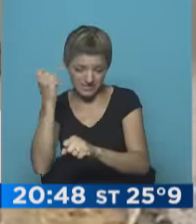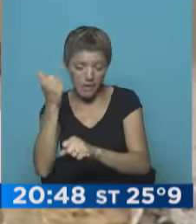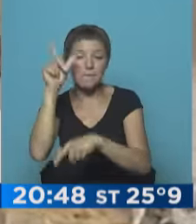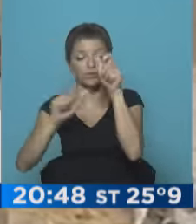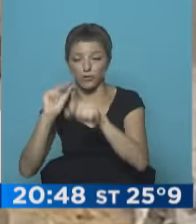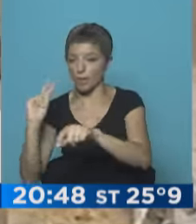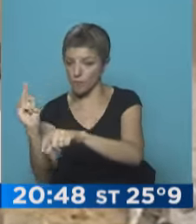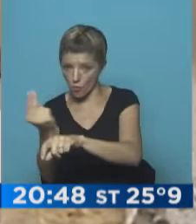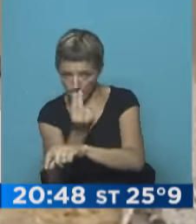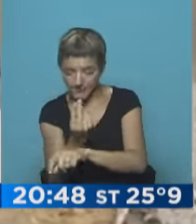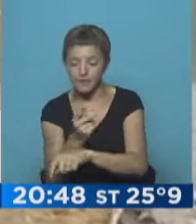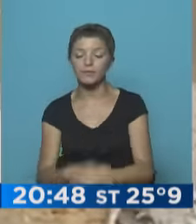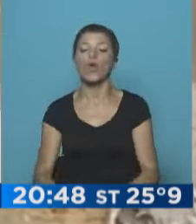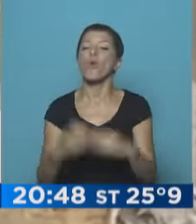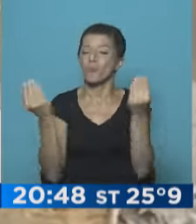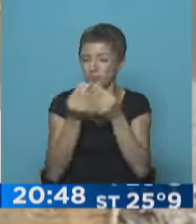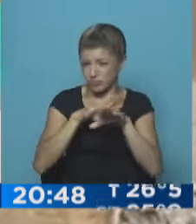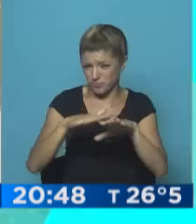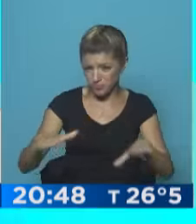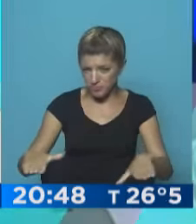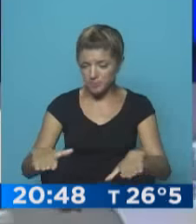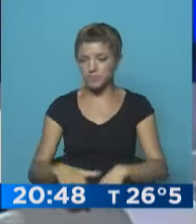mar, entre ellos varios niños.